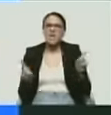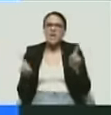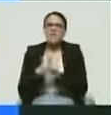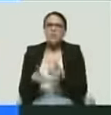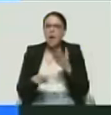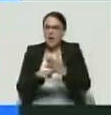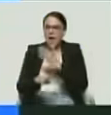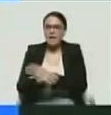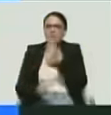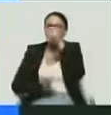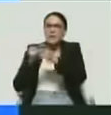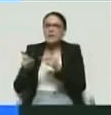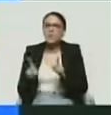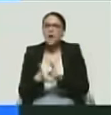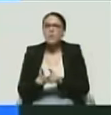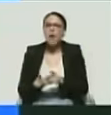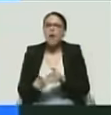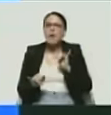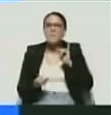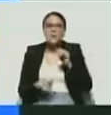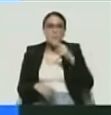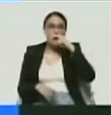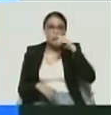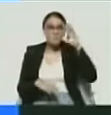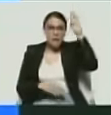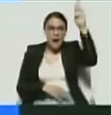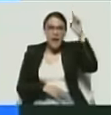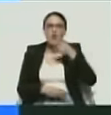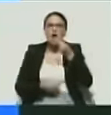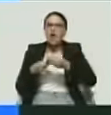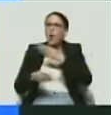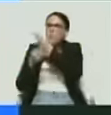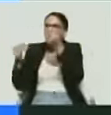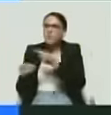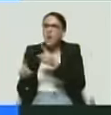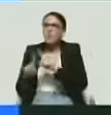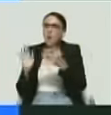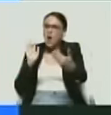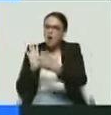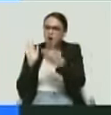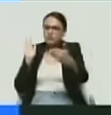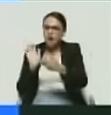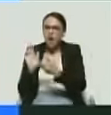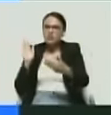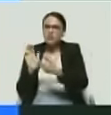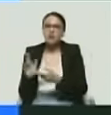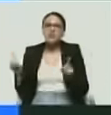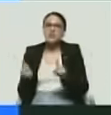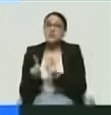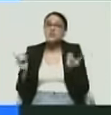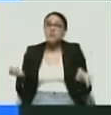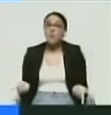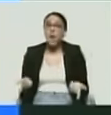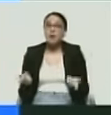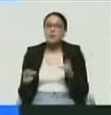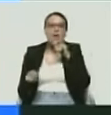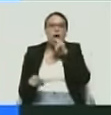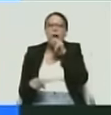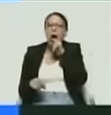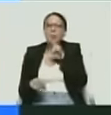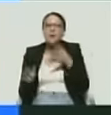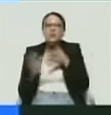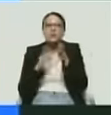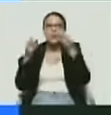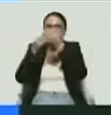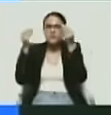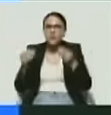del 30, o los nazis de la década del 30 y del 40 en Alemania. Utilizan los términos centuriones, ¿verdad, señora Magaly